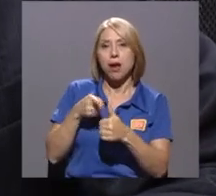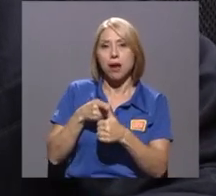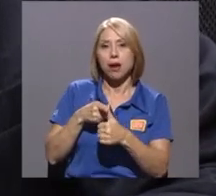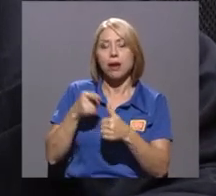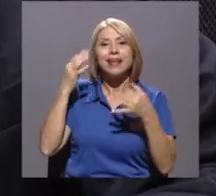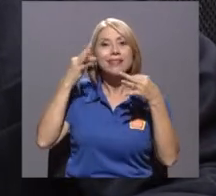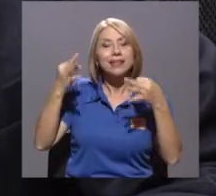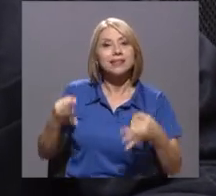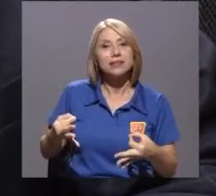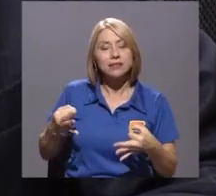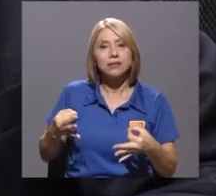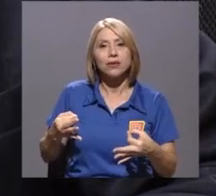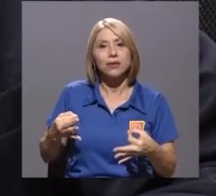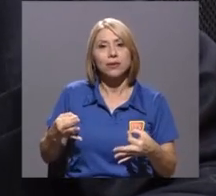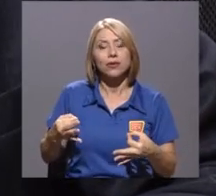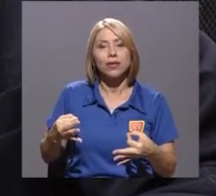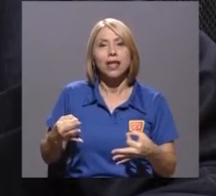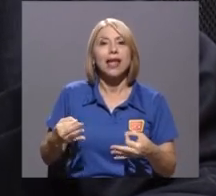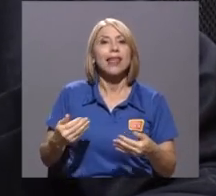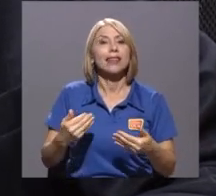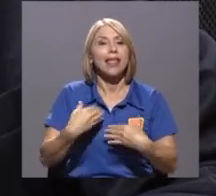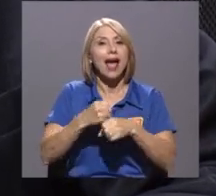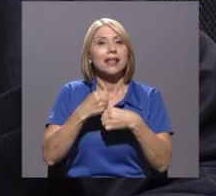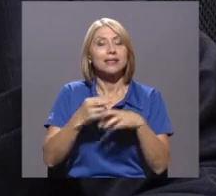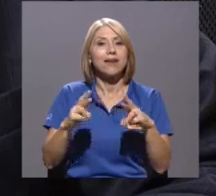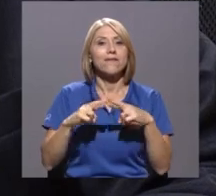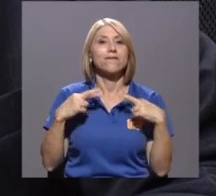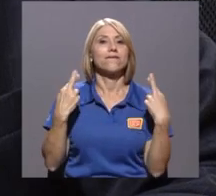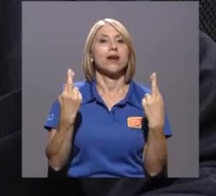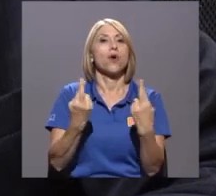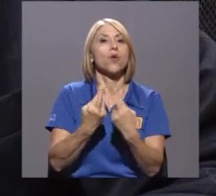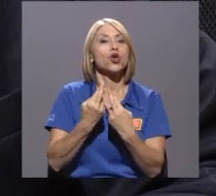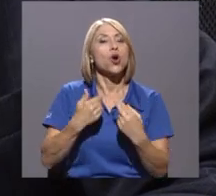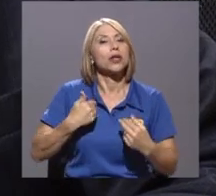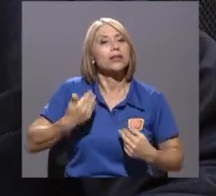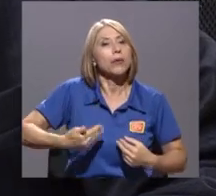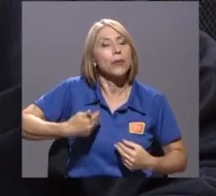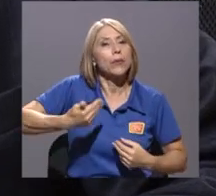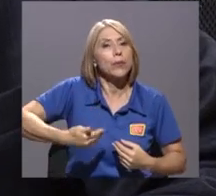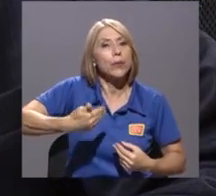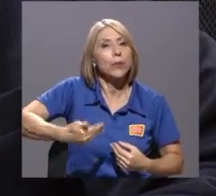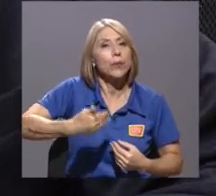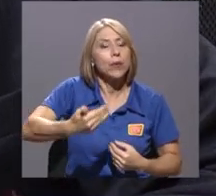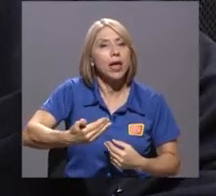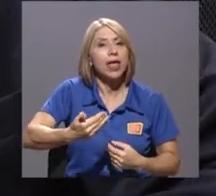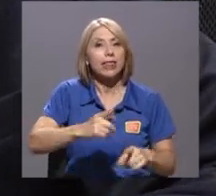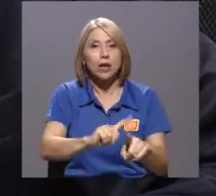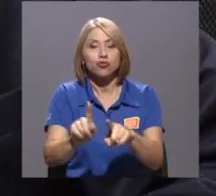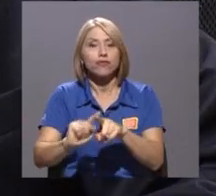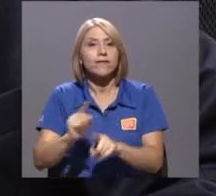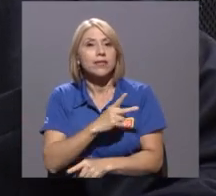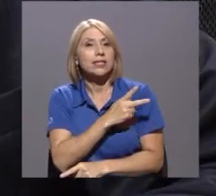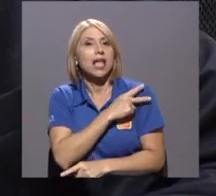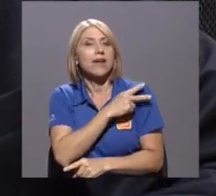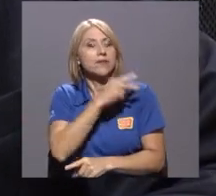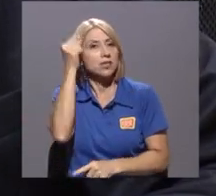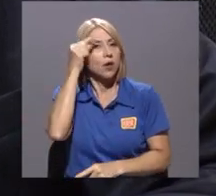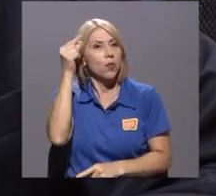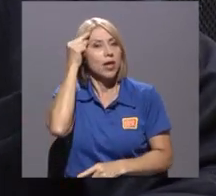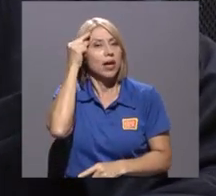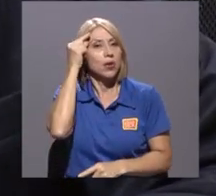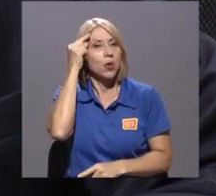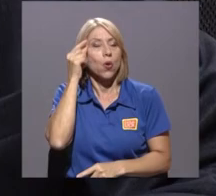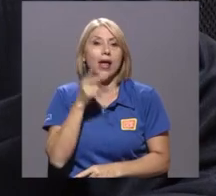de tener reuniones regulares de los jefes de gobierno y de los jefes de